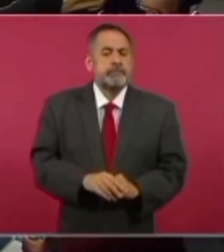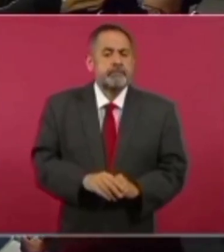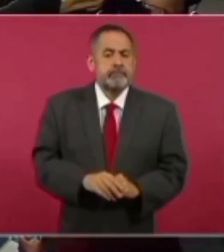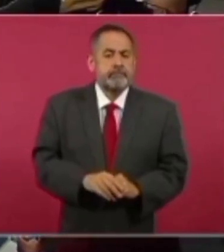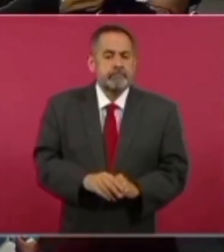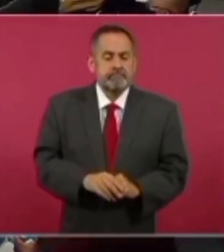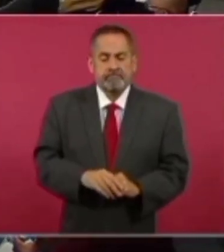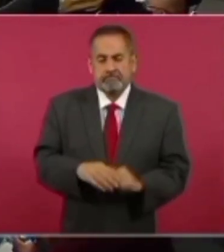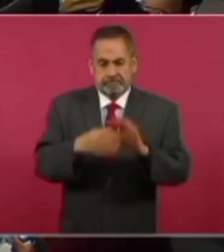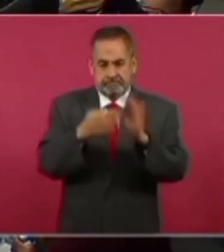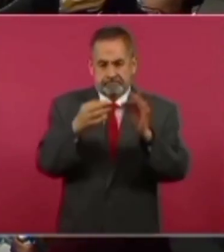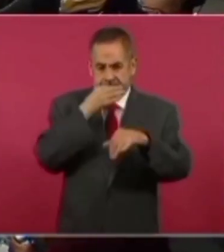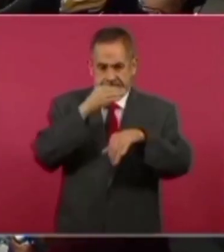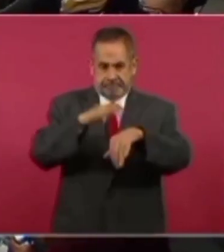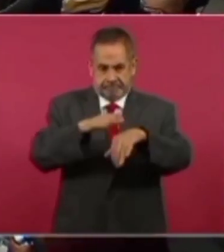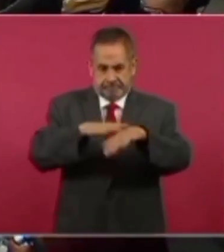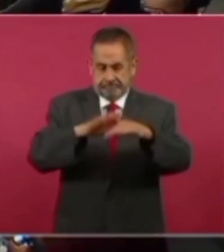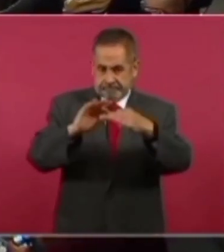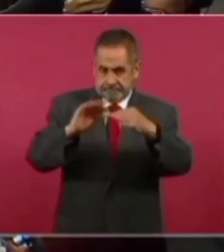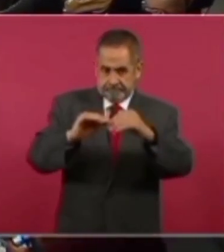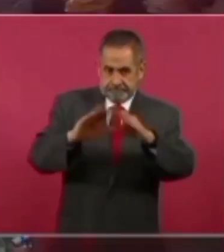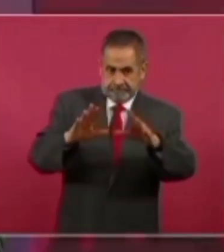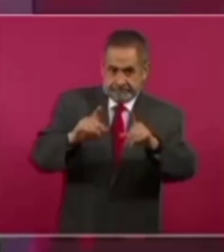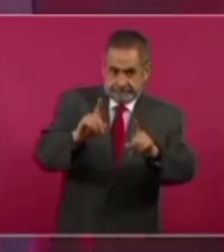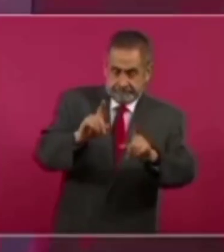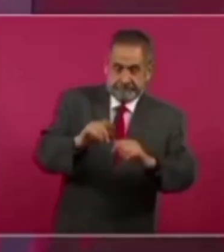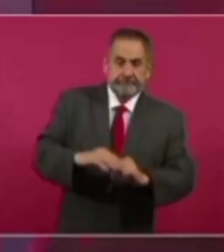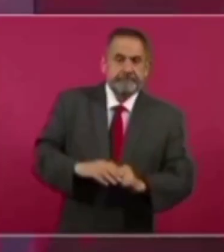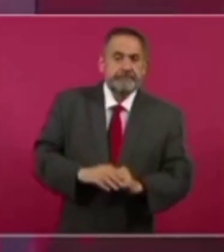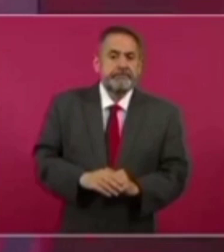abro el paréntesis para decir